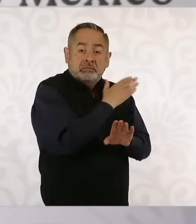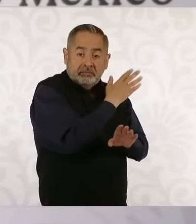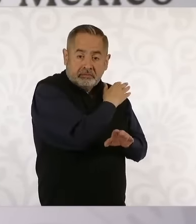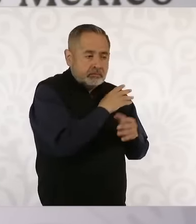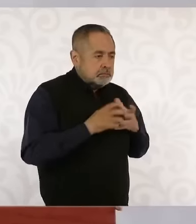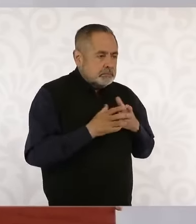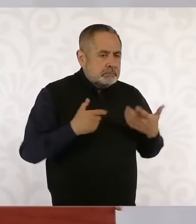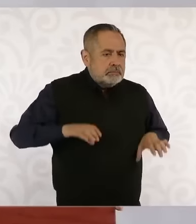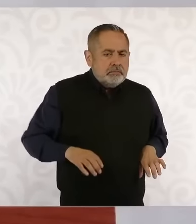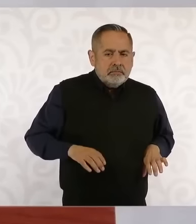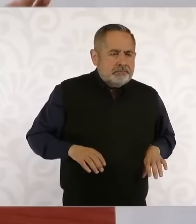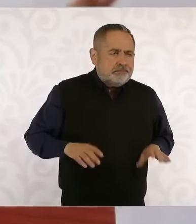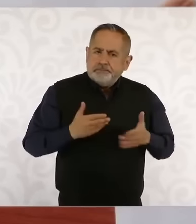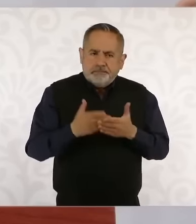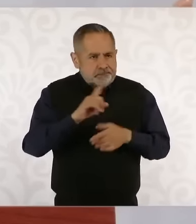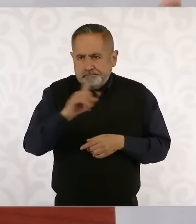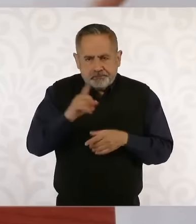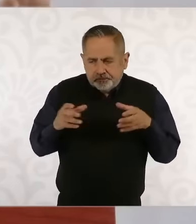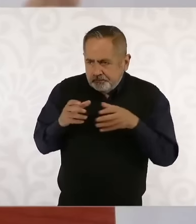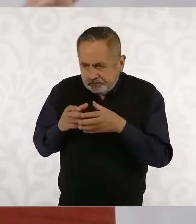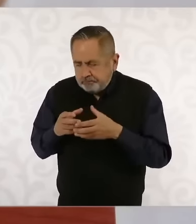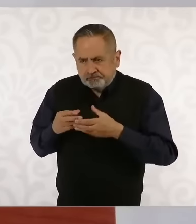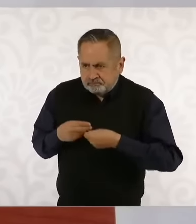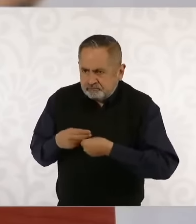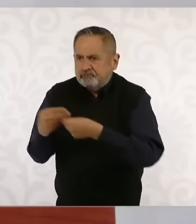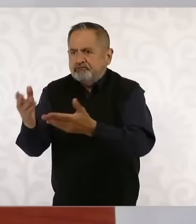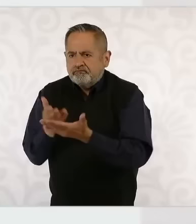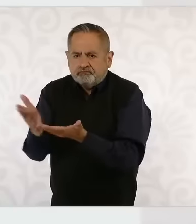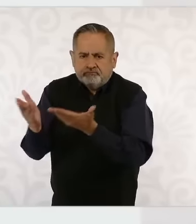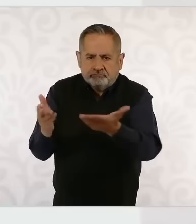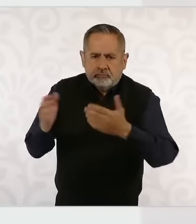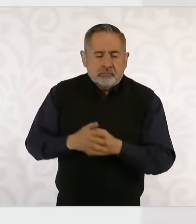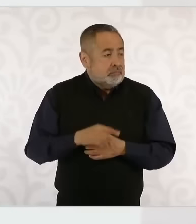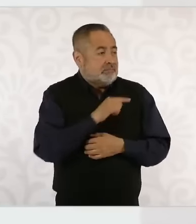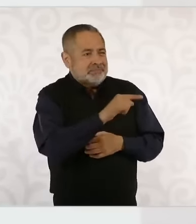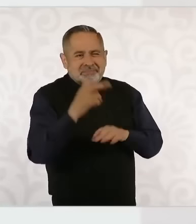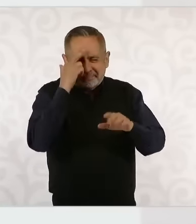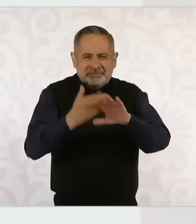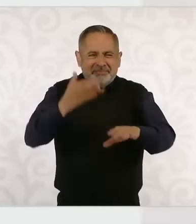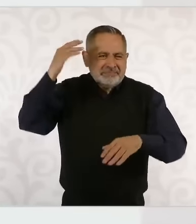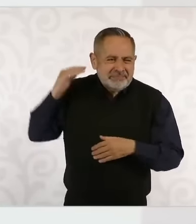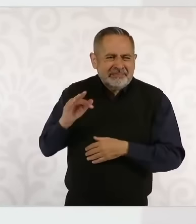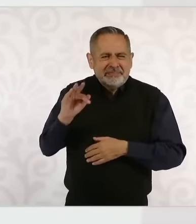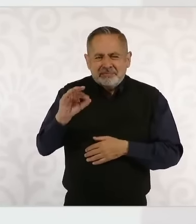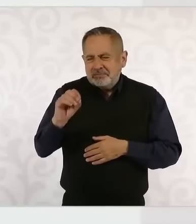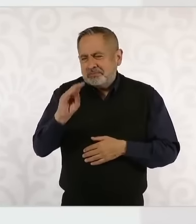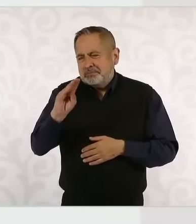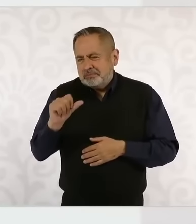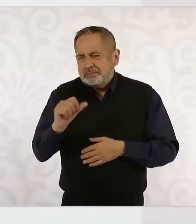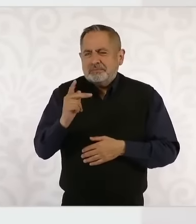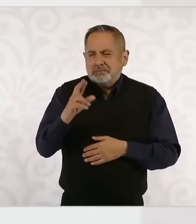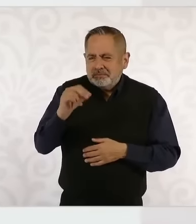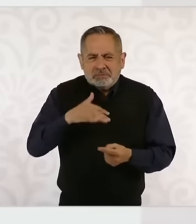cuantos, de lo que algunos vivieron de rescate de FOBAPROA, de rescate de carreteras, de todo lo que ya